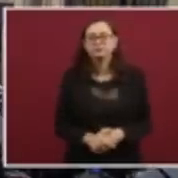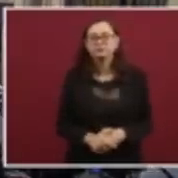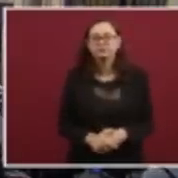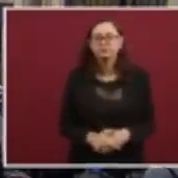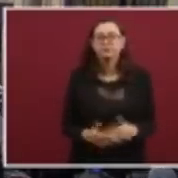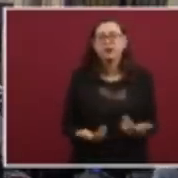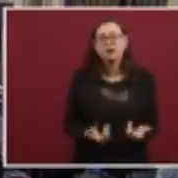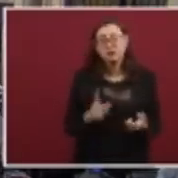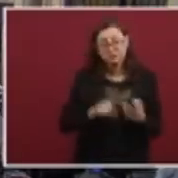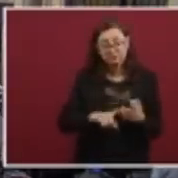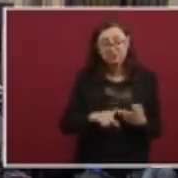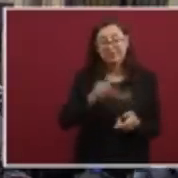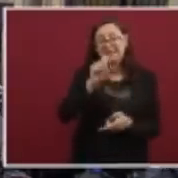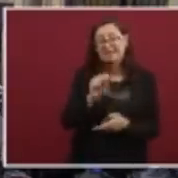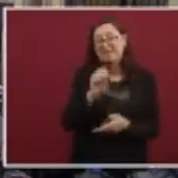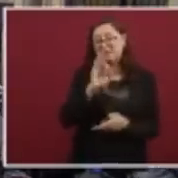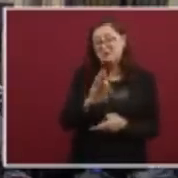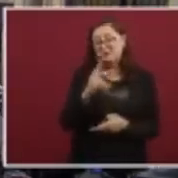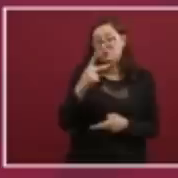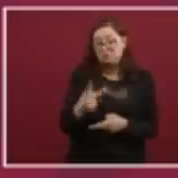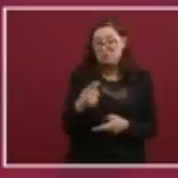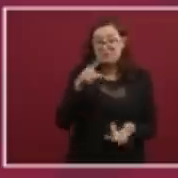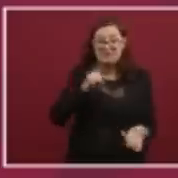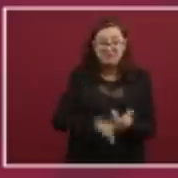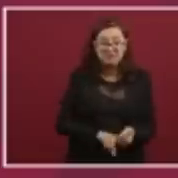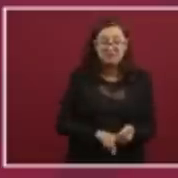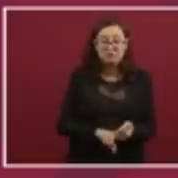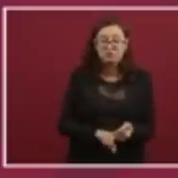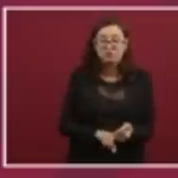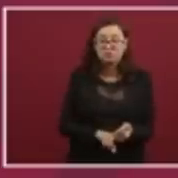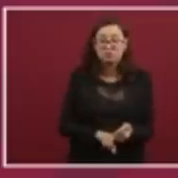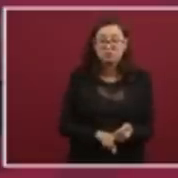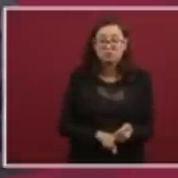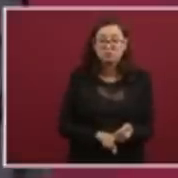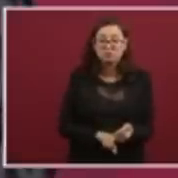Secretaría de la Función Pública, que tiene funciones